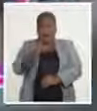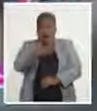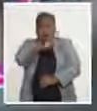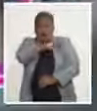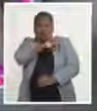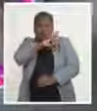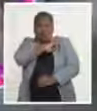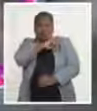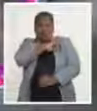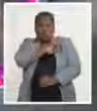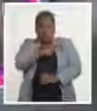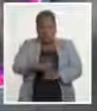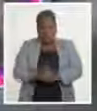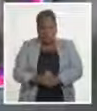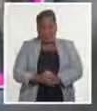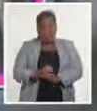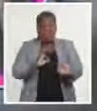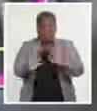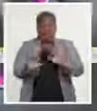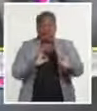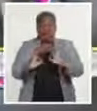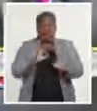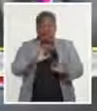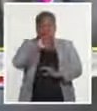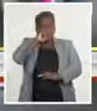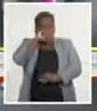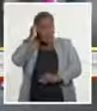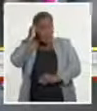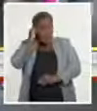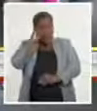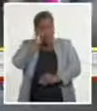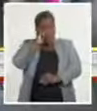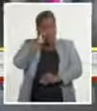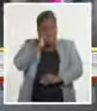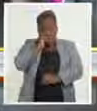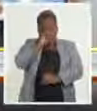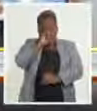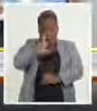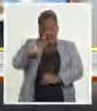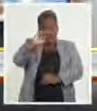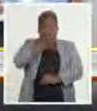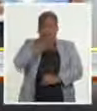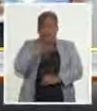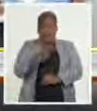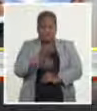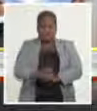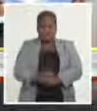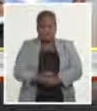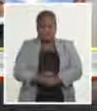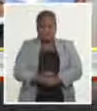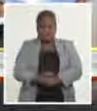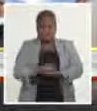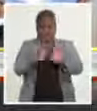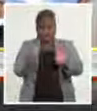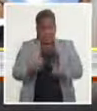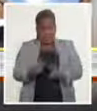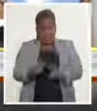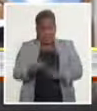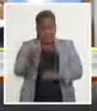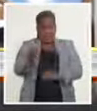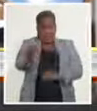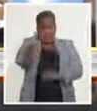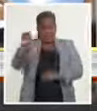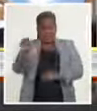responsabilidad parental sobre la protección de las niñas, niños y adolescentes en el entorno digital. Los artículos